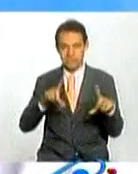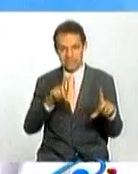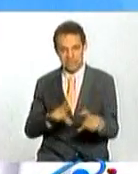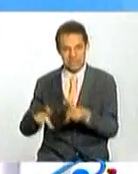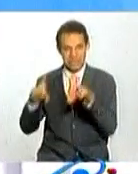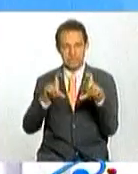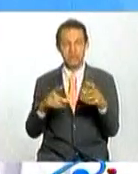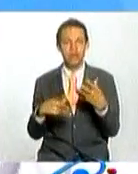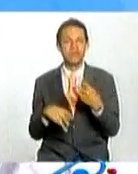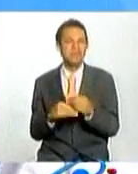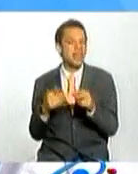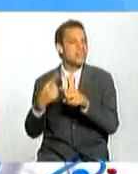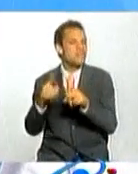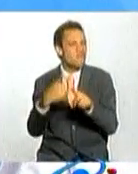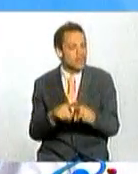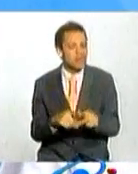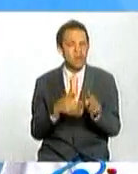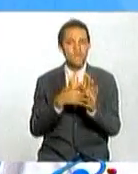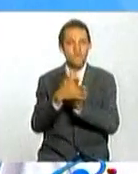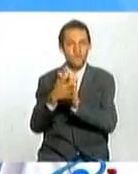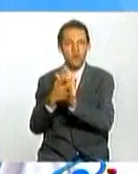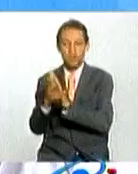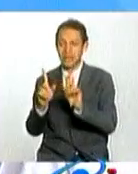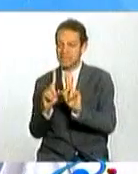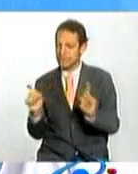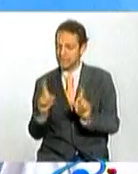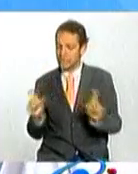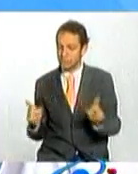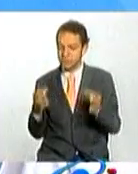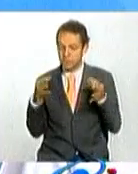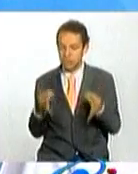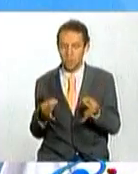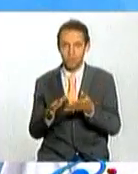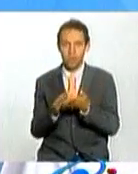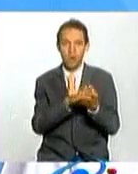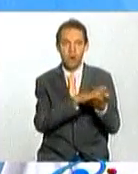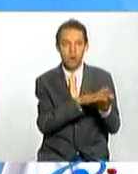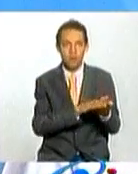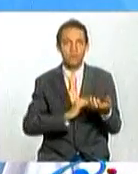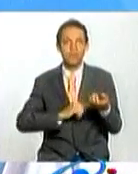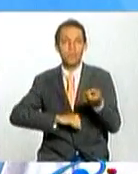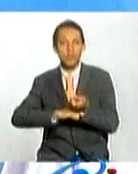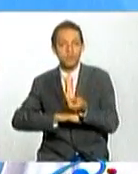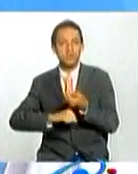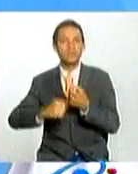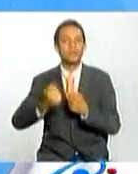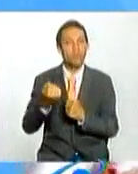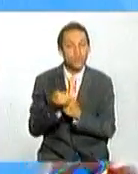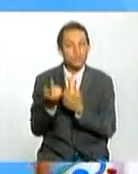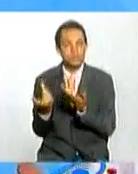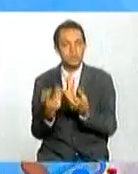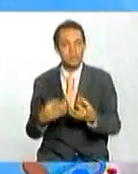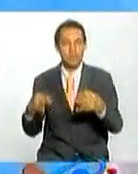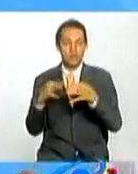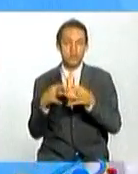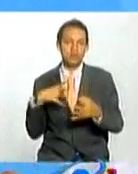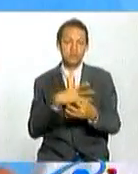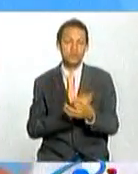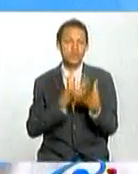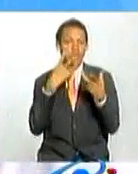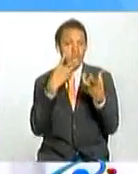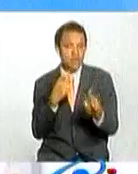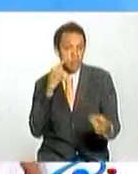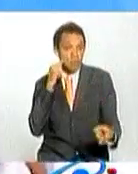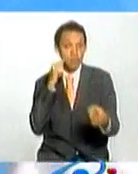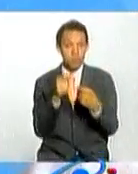ginecológico, cuando nosotros hablamos de todo un proceso de estudio en el paciente, pues esto lo hacemos con la finalidad de que